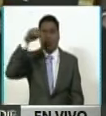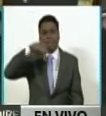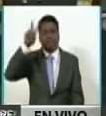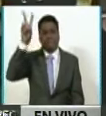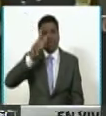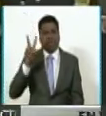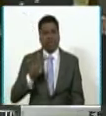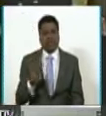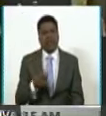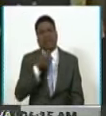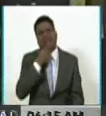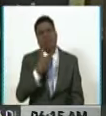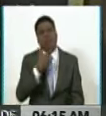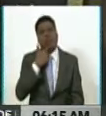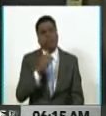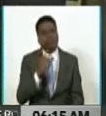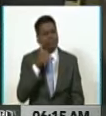Qué bonito es